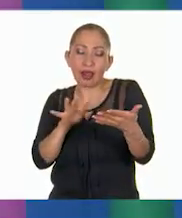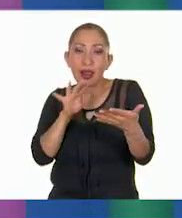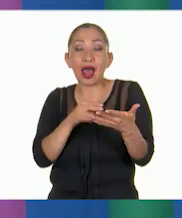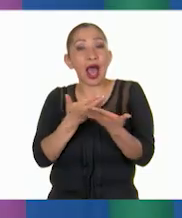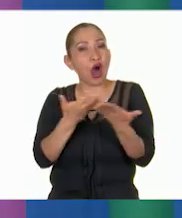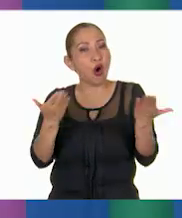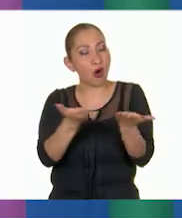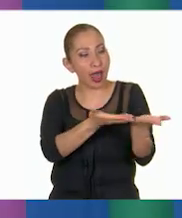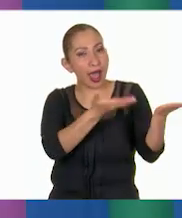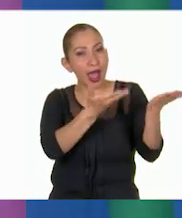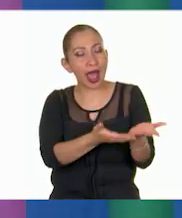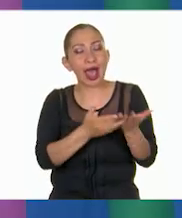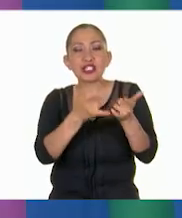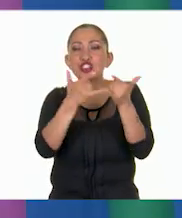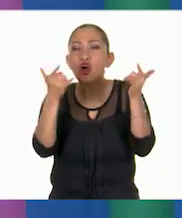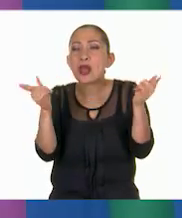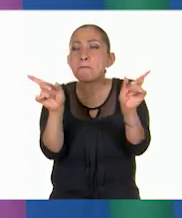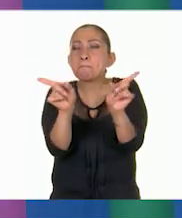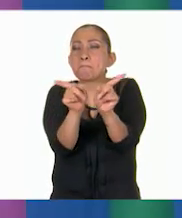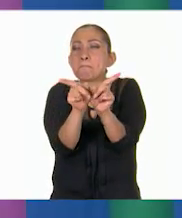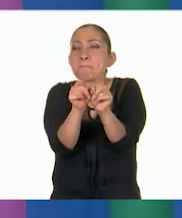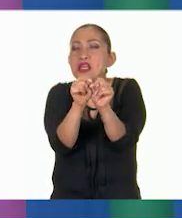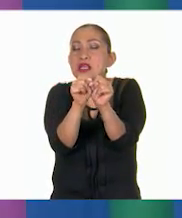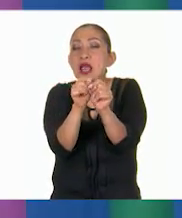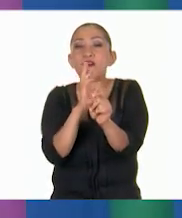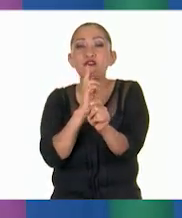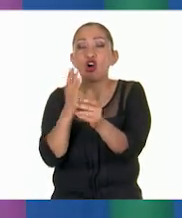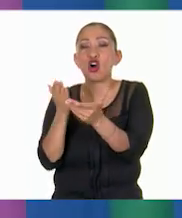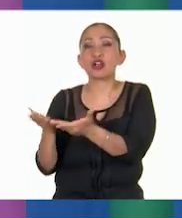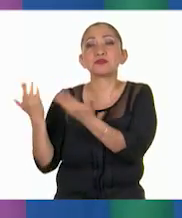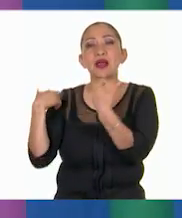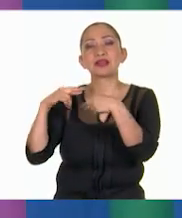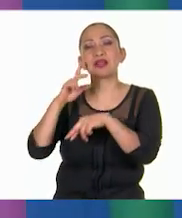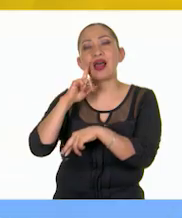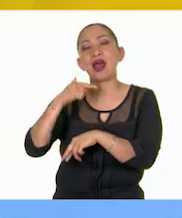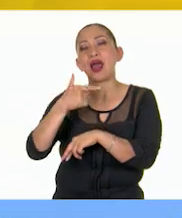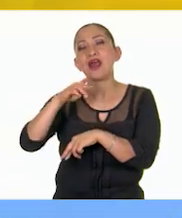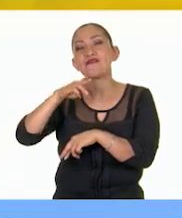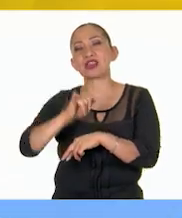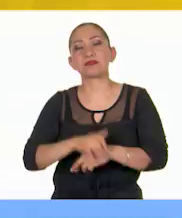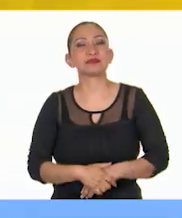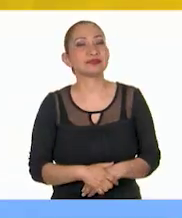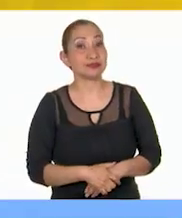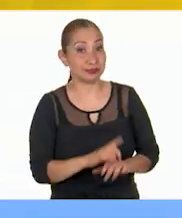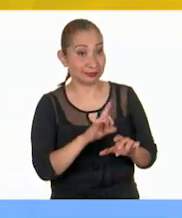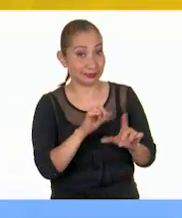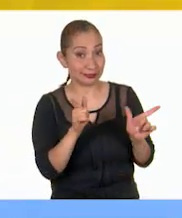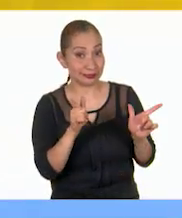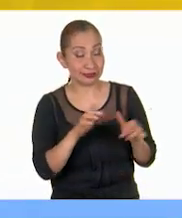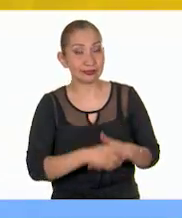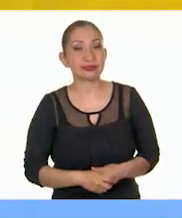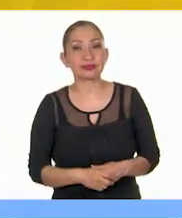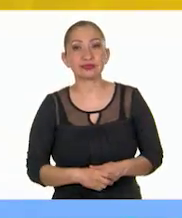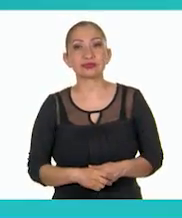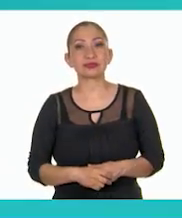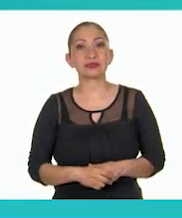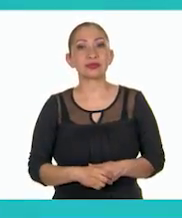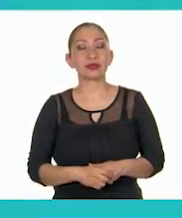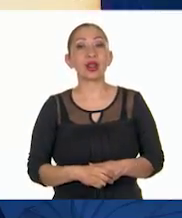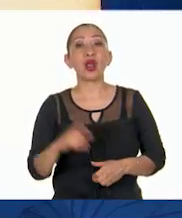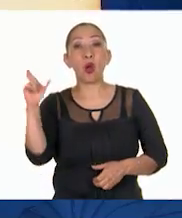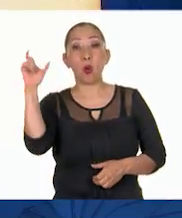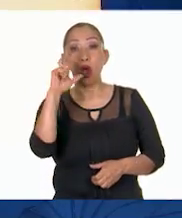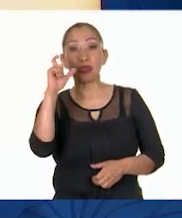con ustedes el cuento más pequeño del mundo en voz de la maestra Gaby. Muy bien, ¿listos? Pues